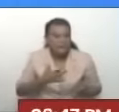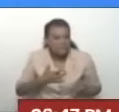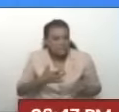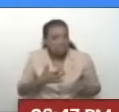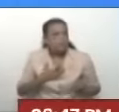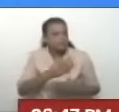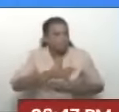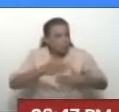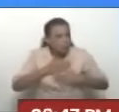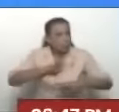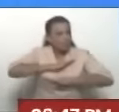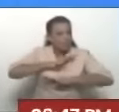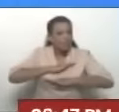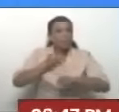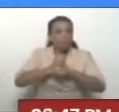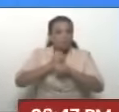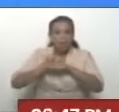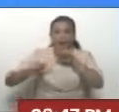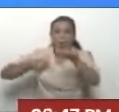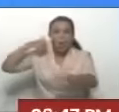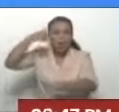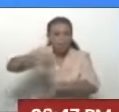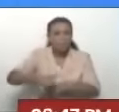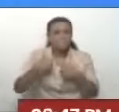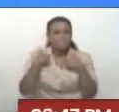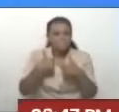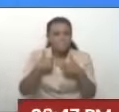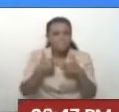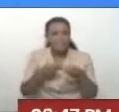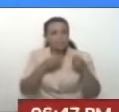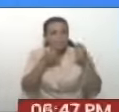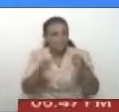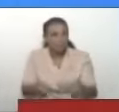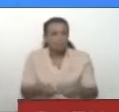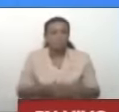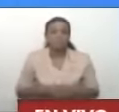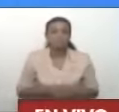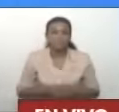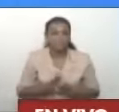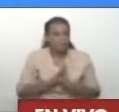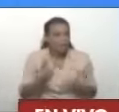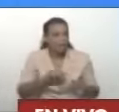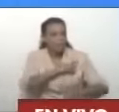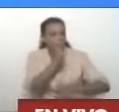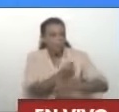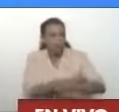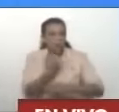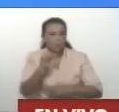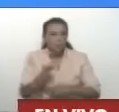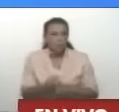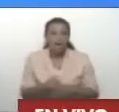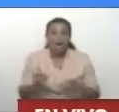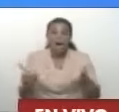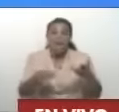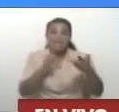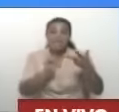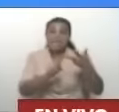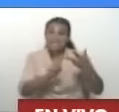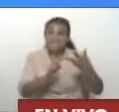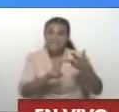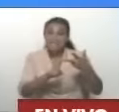el disfrute y la satisfacción de entregarle el poder, empoderar a la juventud. En tercer lugar,